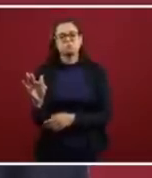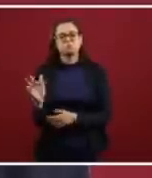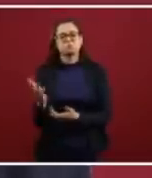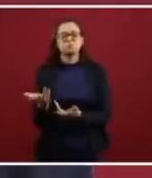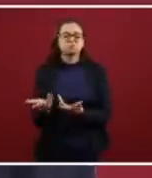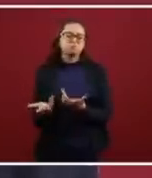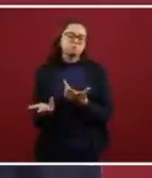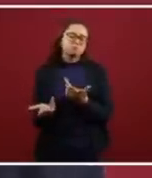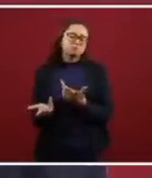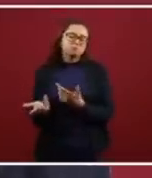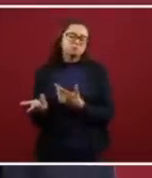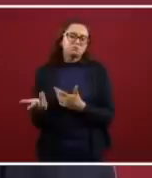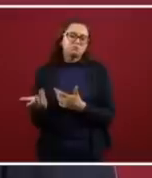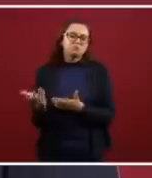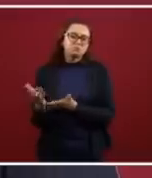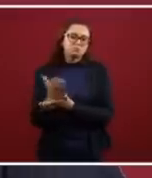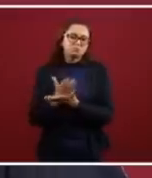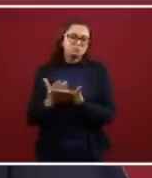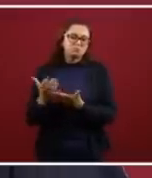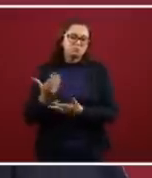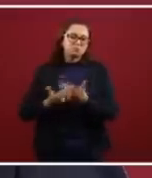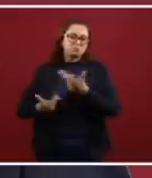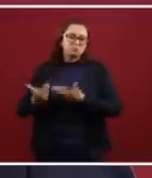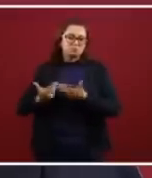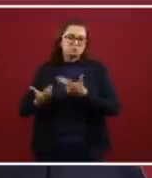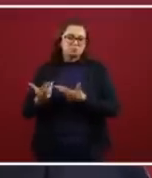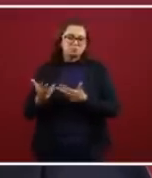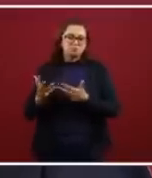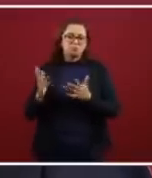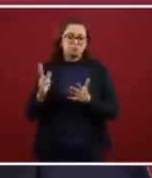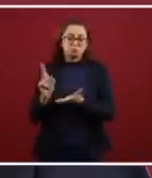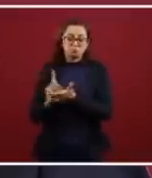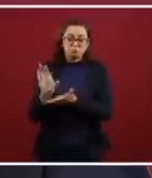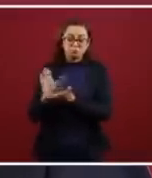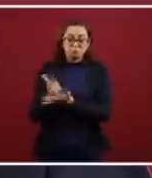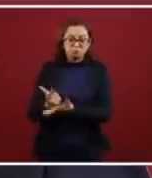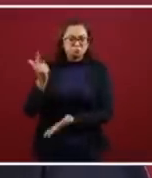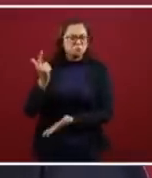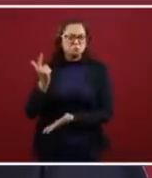revertir y no se convierten en discapacidades graves.